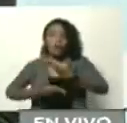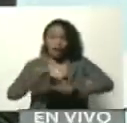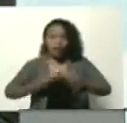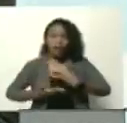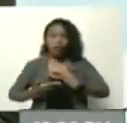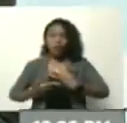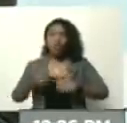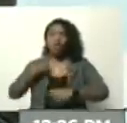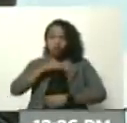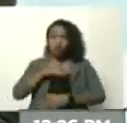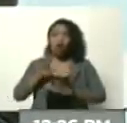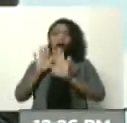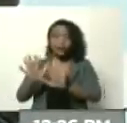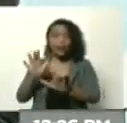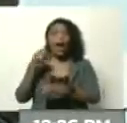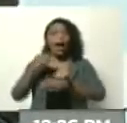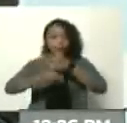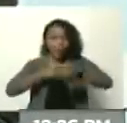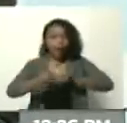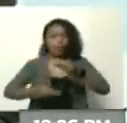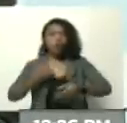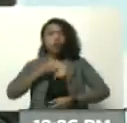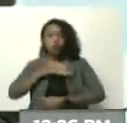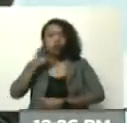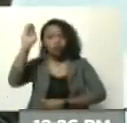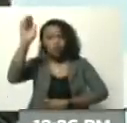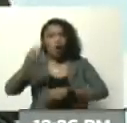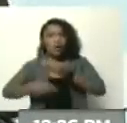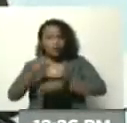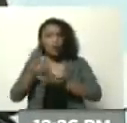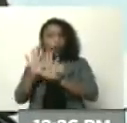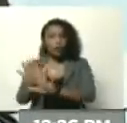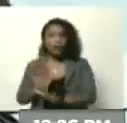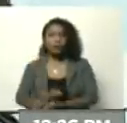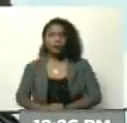vamos para allá vamos